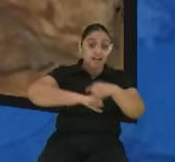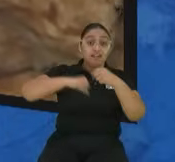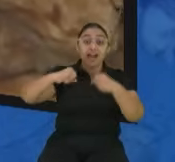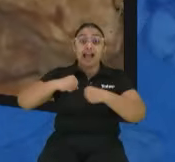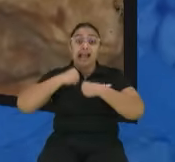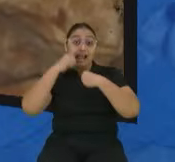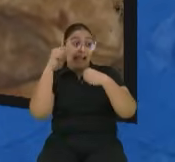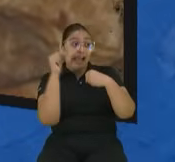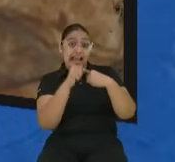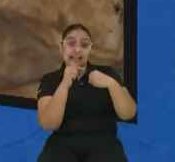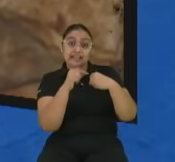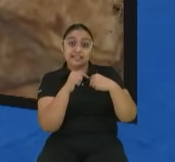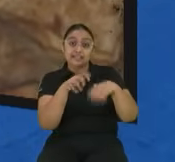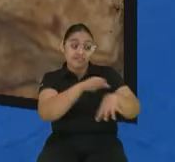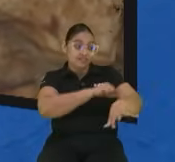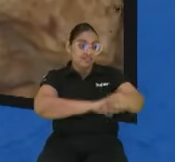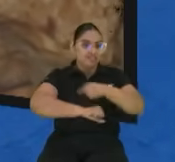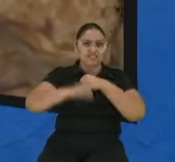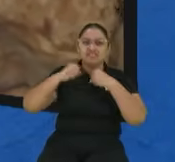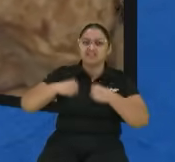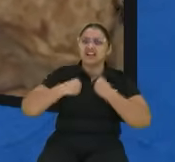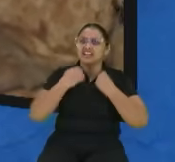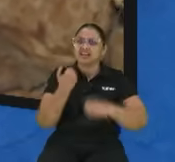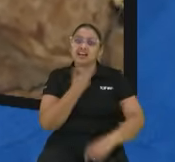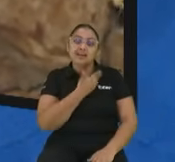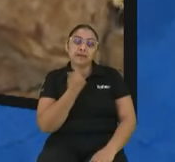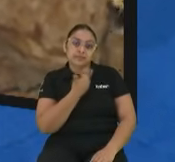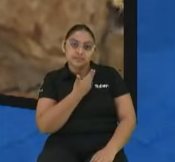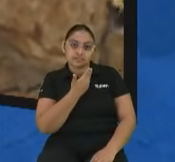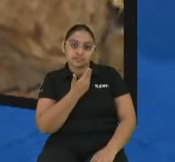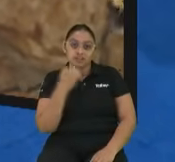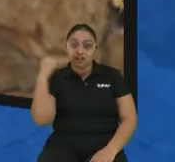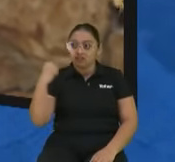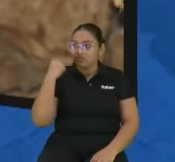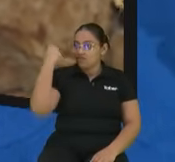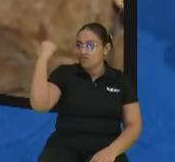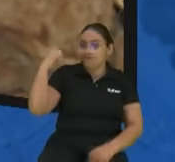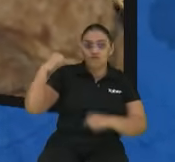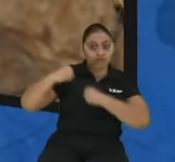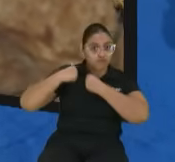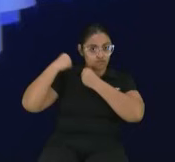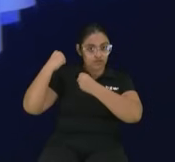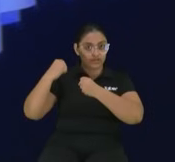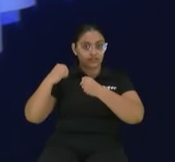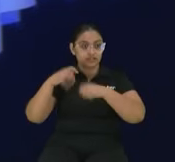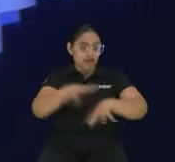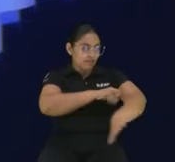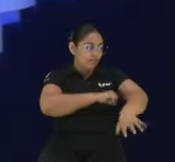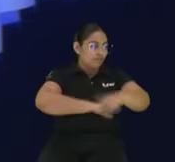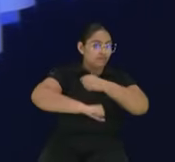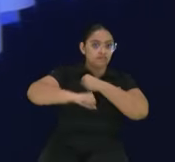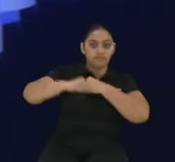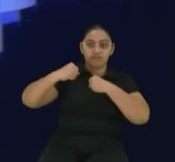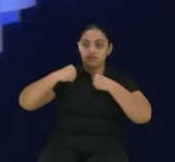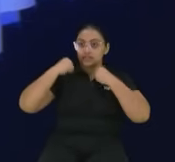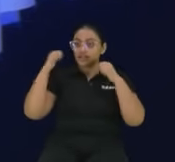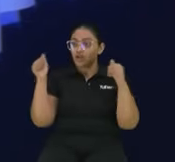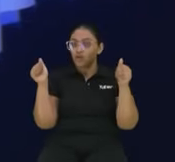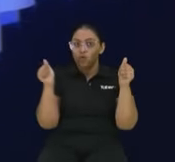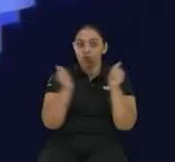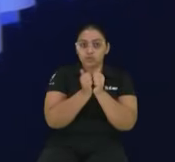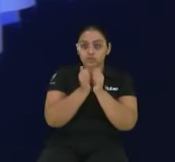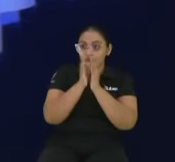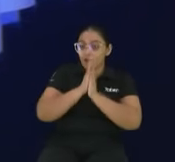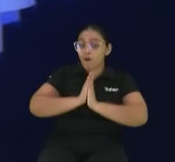dígalo conmigo fortaleza y valentía Y juntos viene la oración De dónde viene